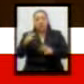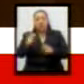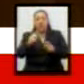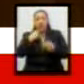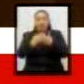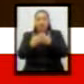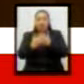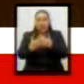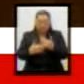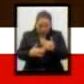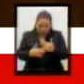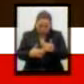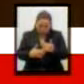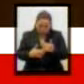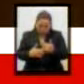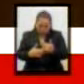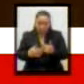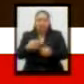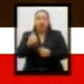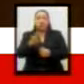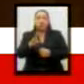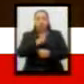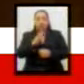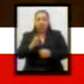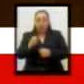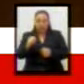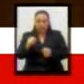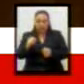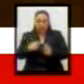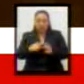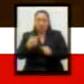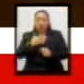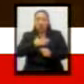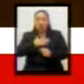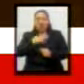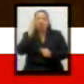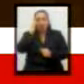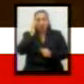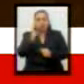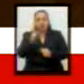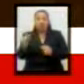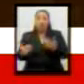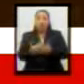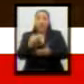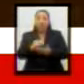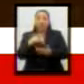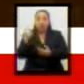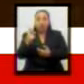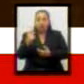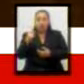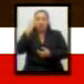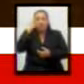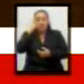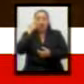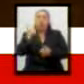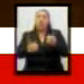cercana a sus gobiernos, yo creo. Pero no, de nuevo, no se trata solo de pensar cuáles son